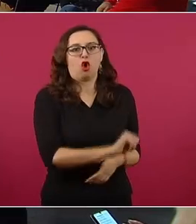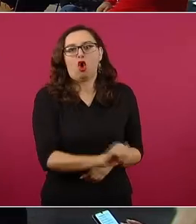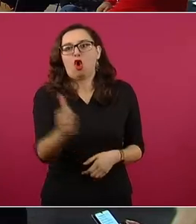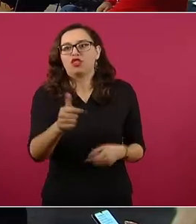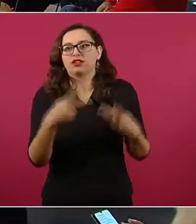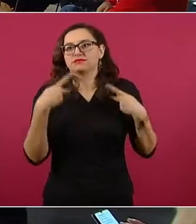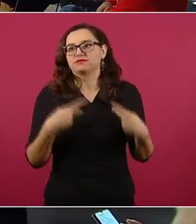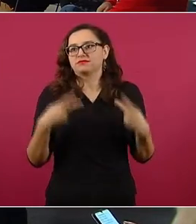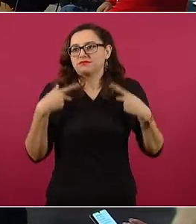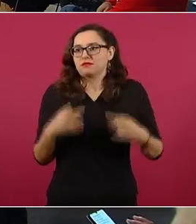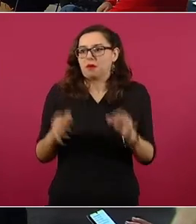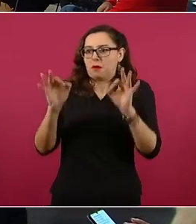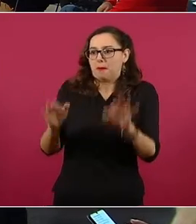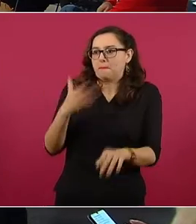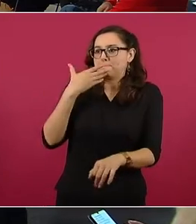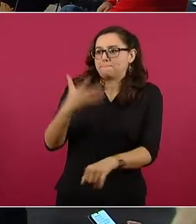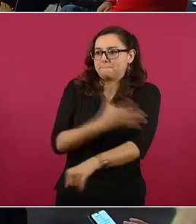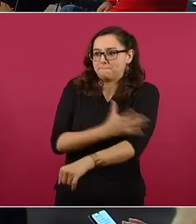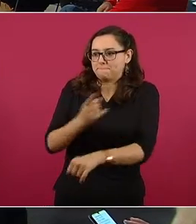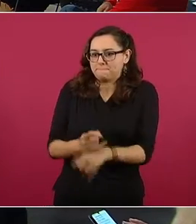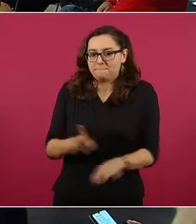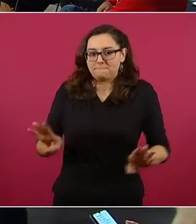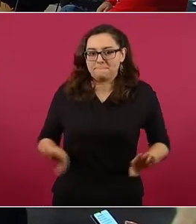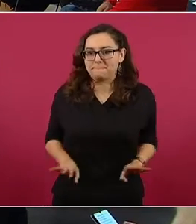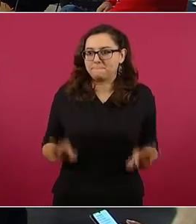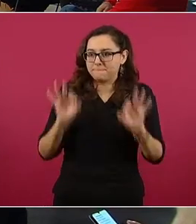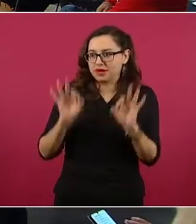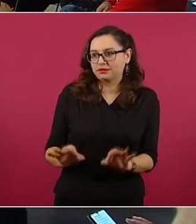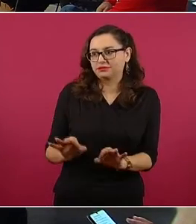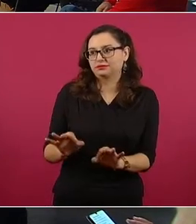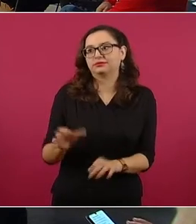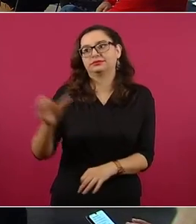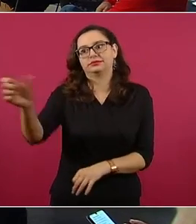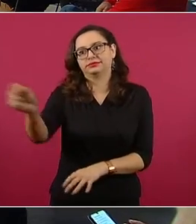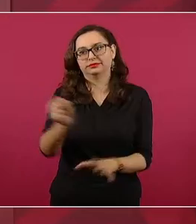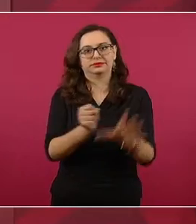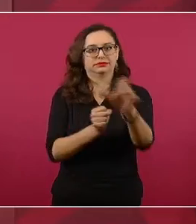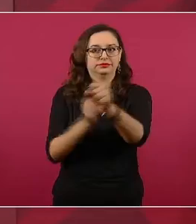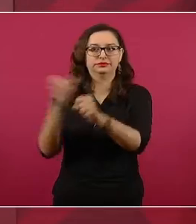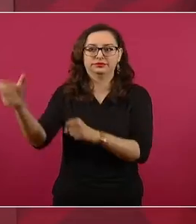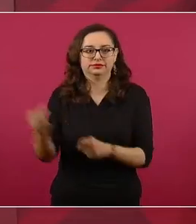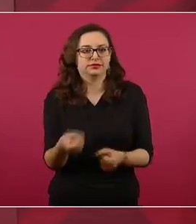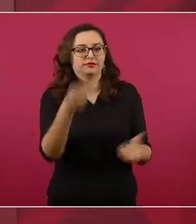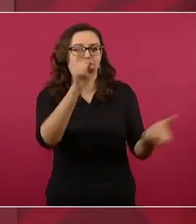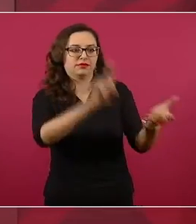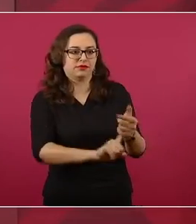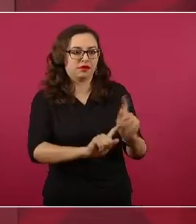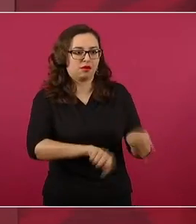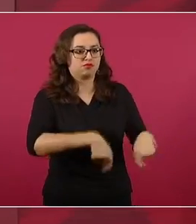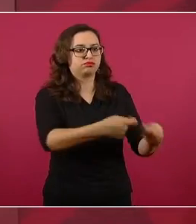Pero en este organismo, por ejemplo, el IFETEL, ya estaba todo, si acaso uno o dos.